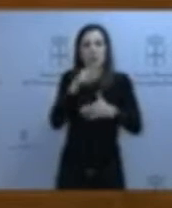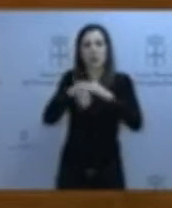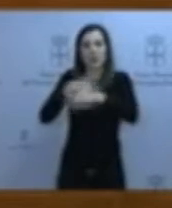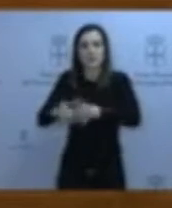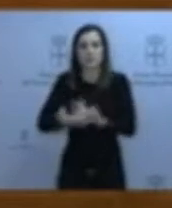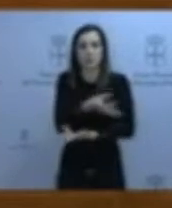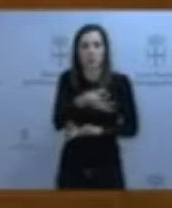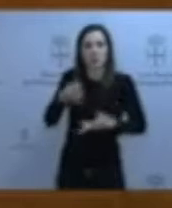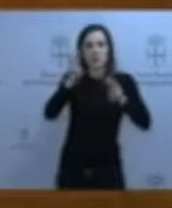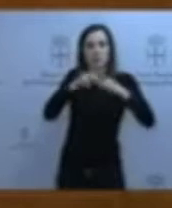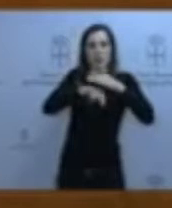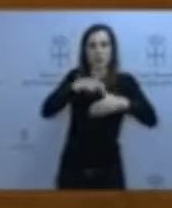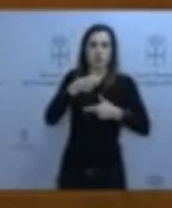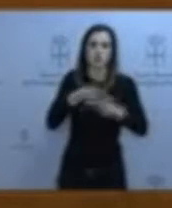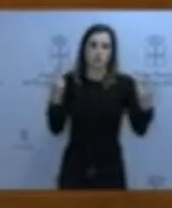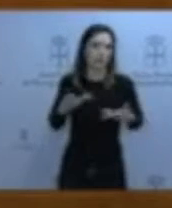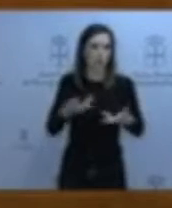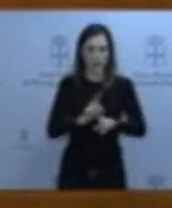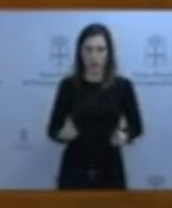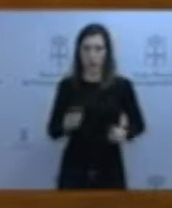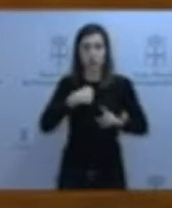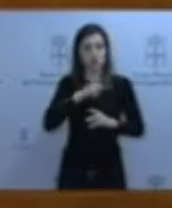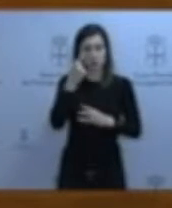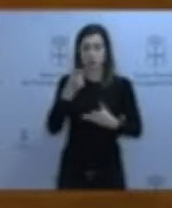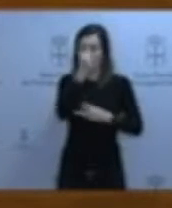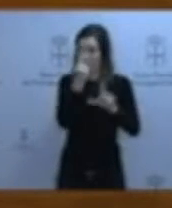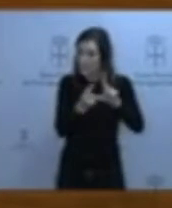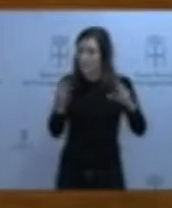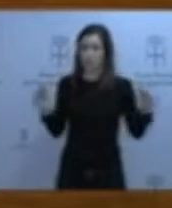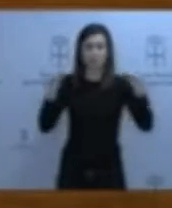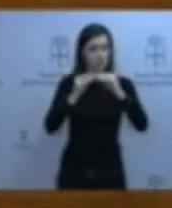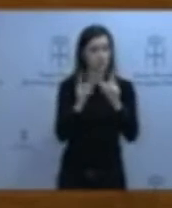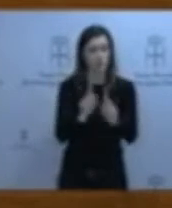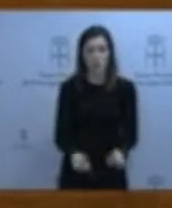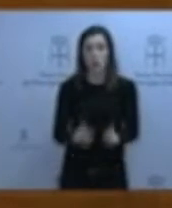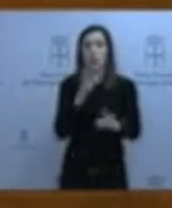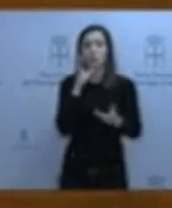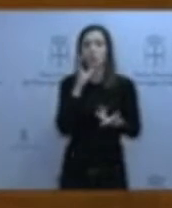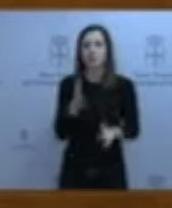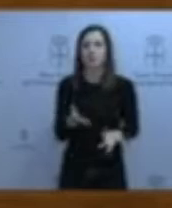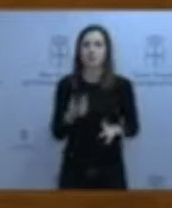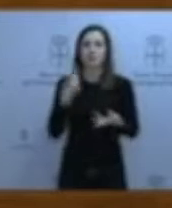recursos públicos. No compartimos ese diseño porque creemos que lo que en principio,